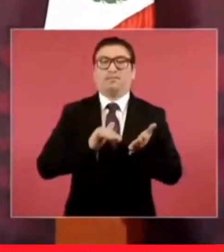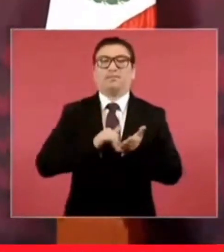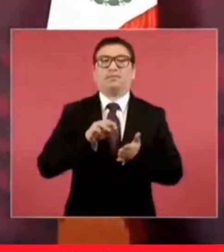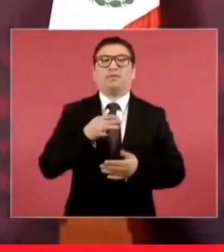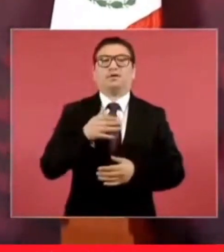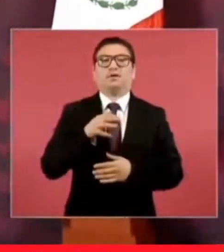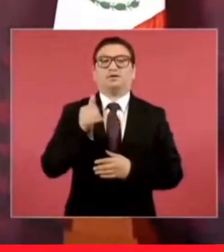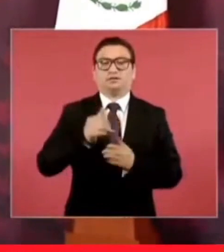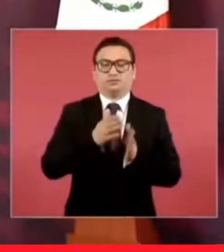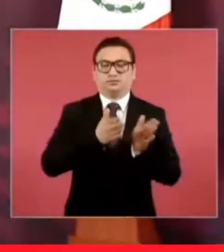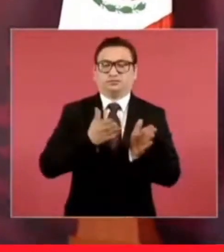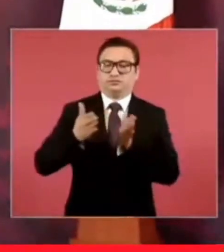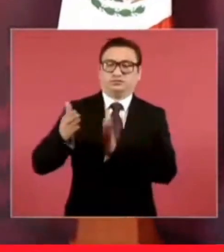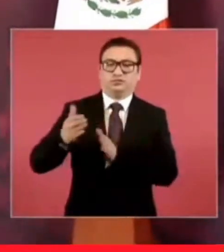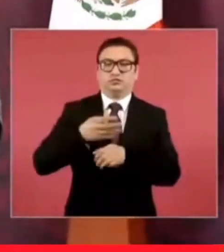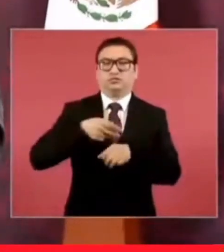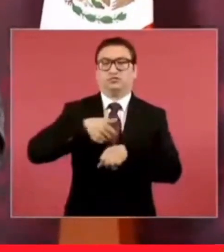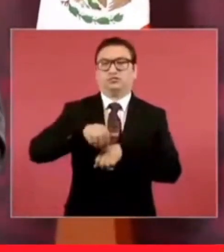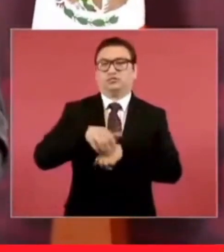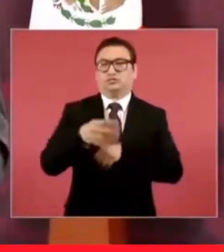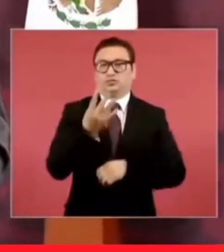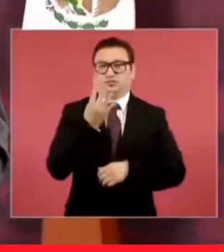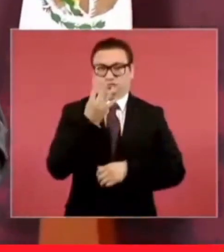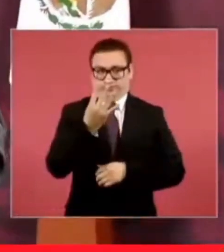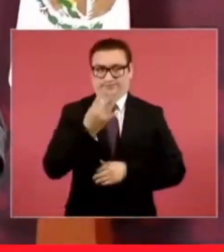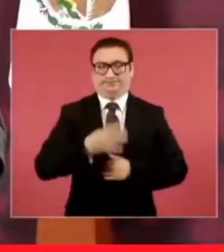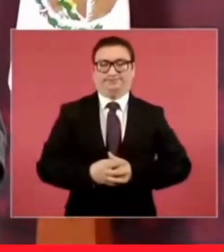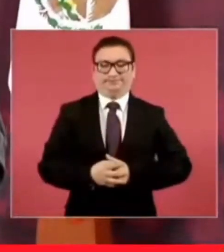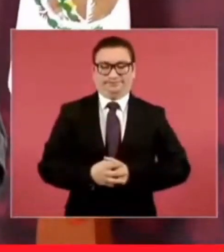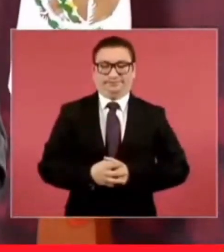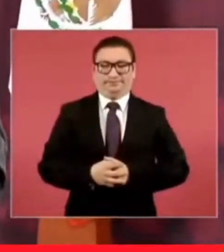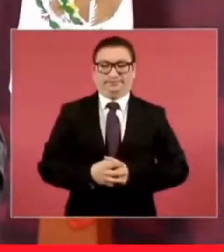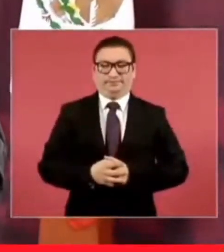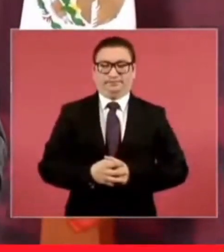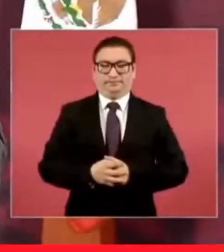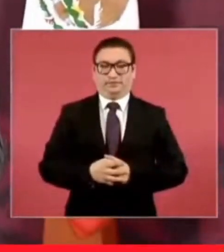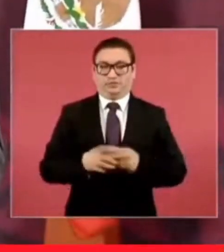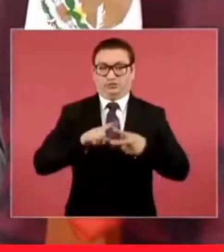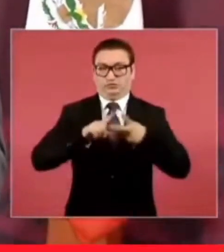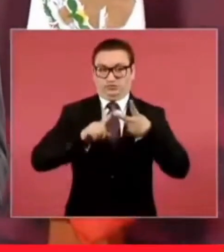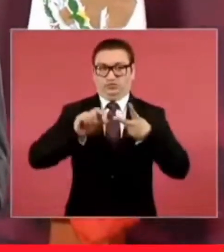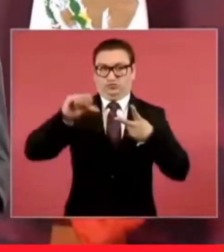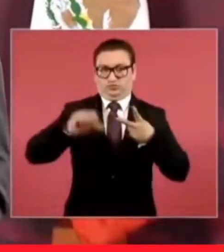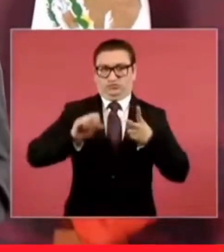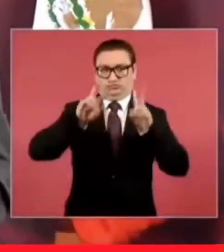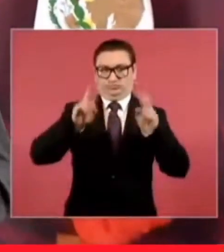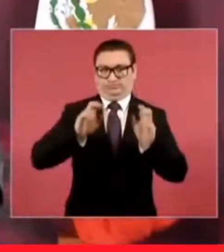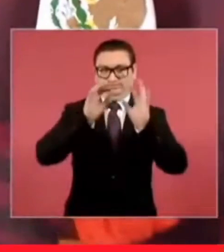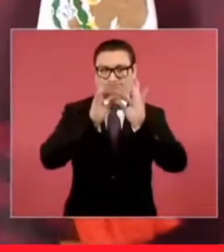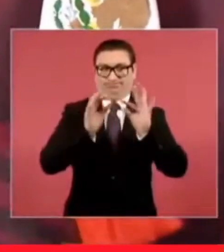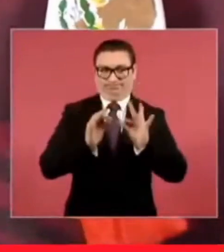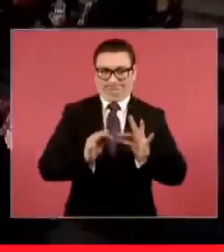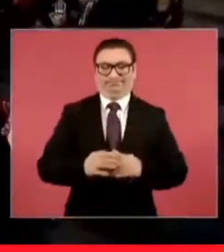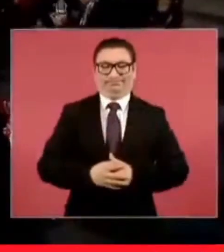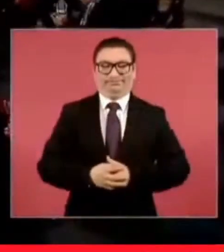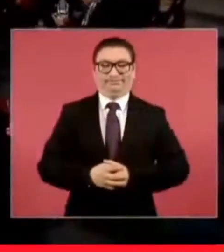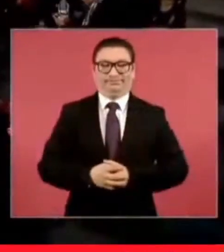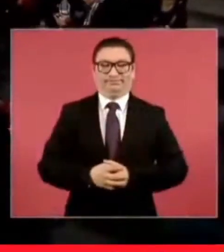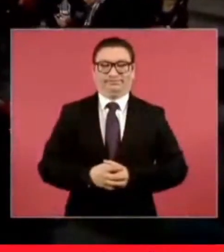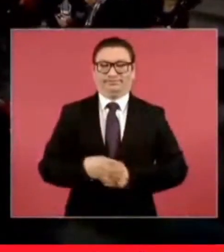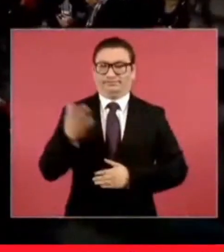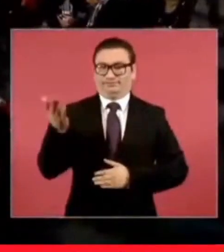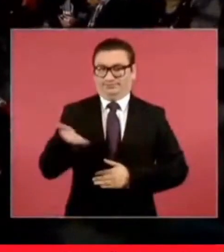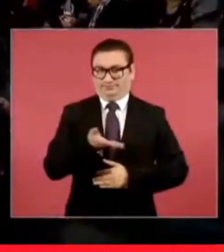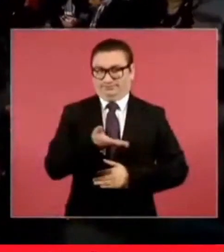tramo 4 del Tren Maya. Son los dos temas que tenemos para hoy.